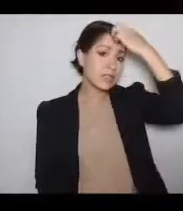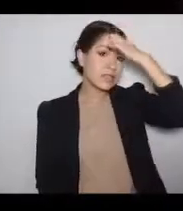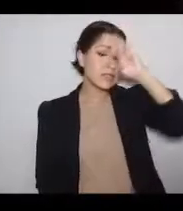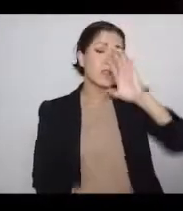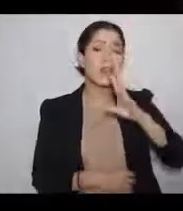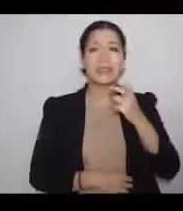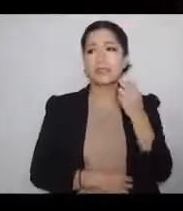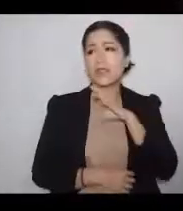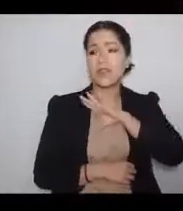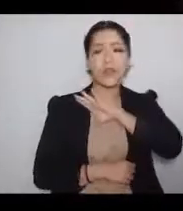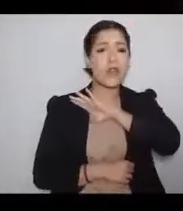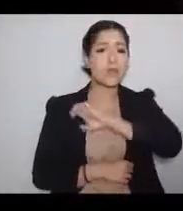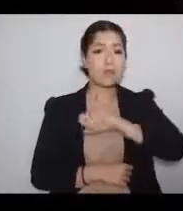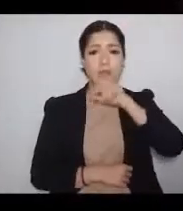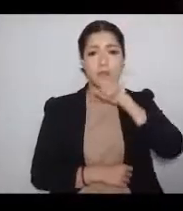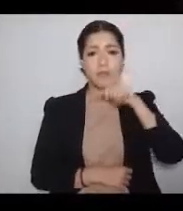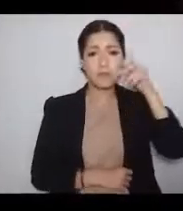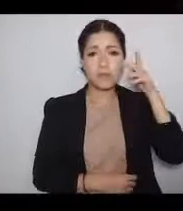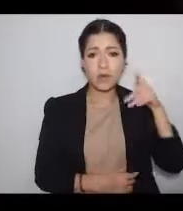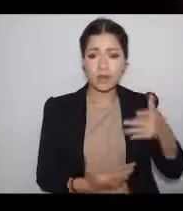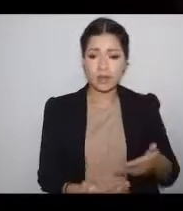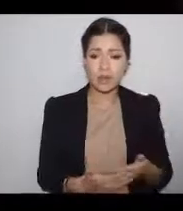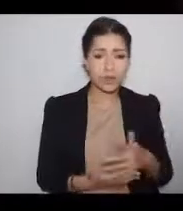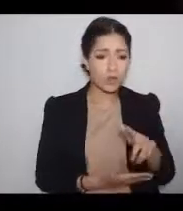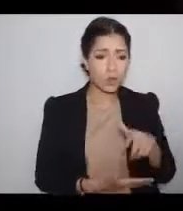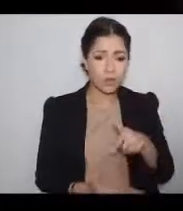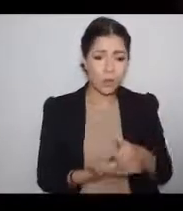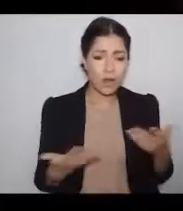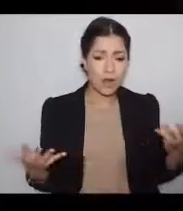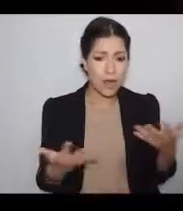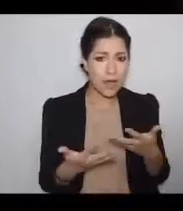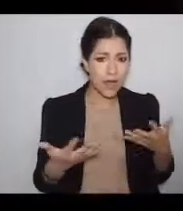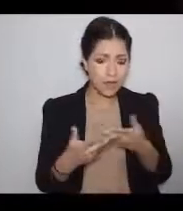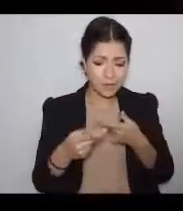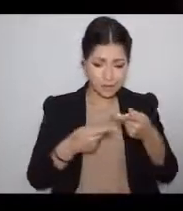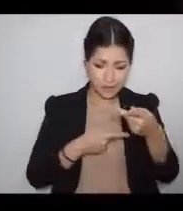es un horno donde se preparan galletas.